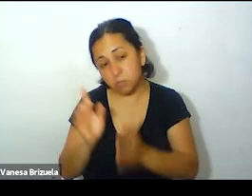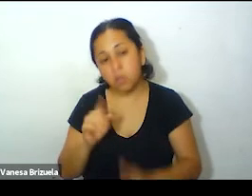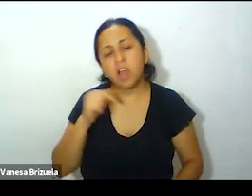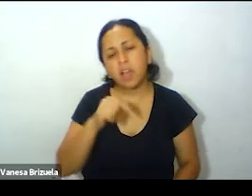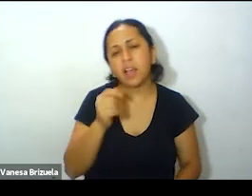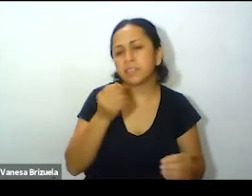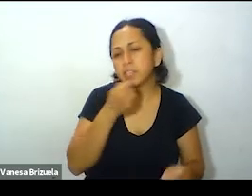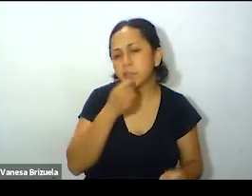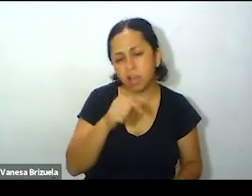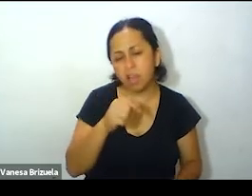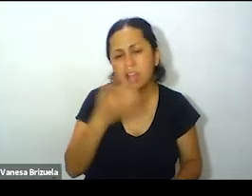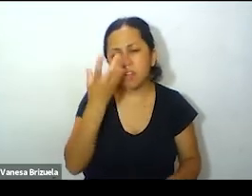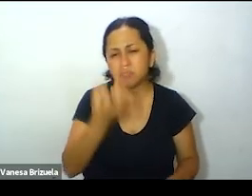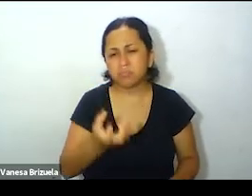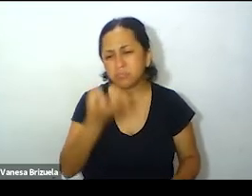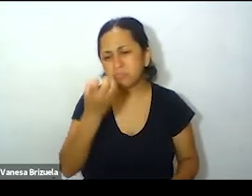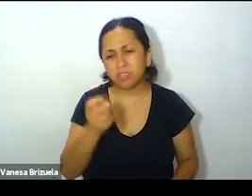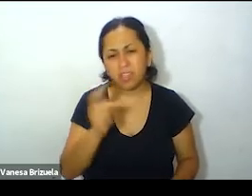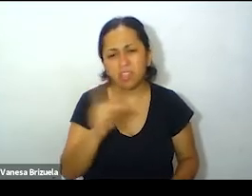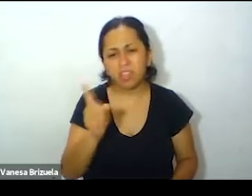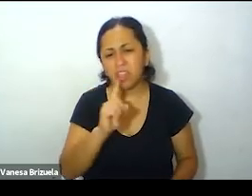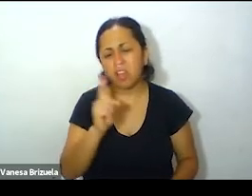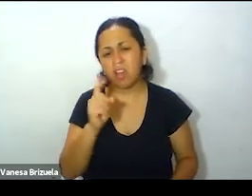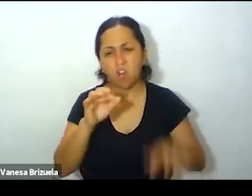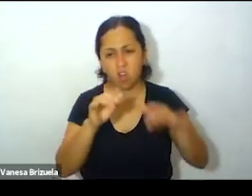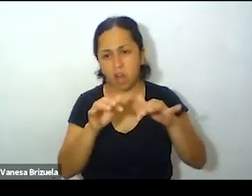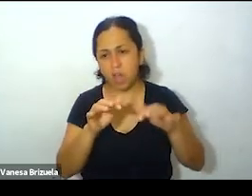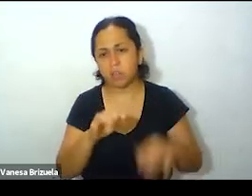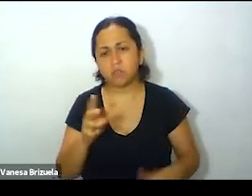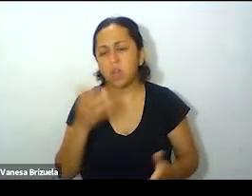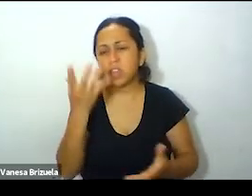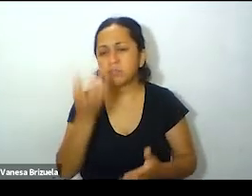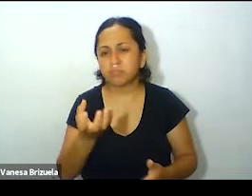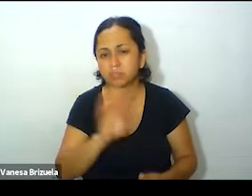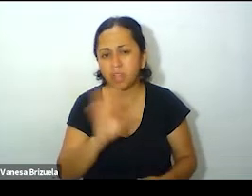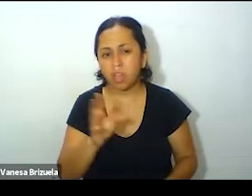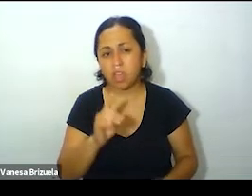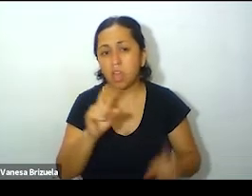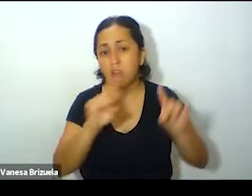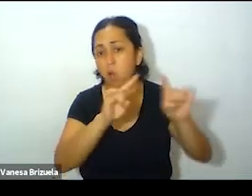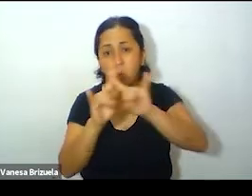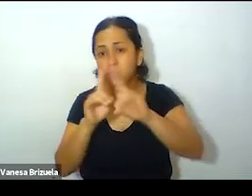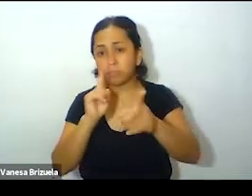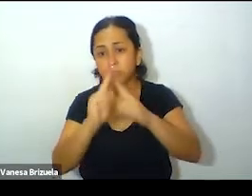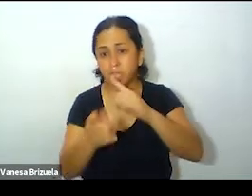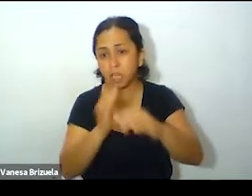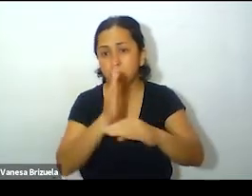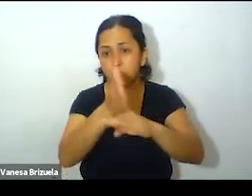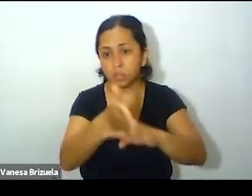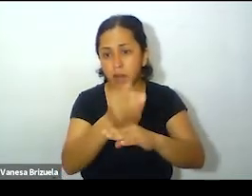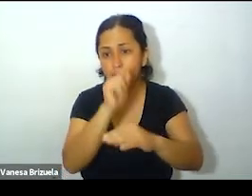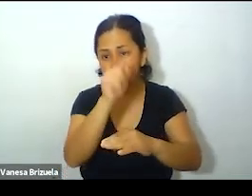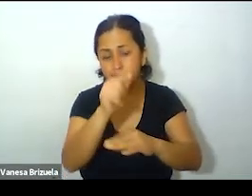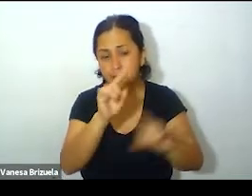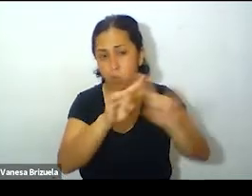Es simplemente, en este caso, no hay que descargarse nada en la compu, no hay que instalar nada, es entrar en la página y,